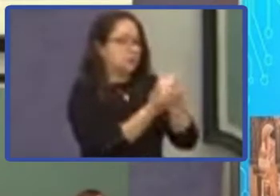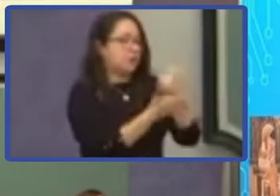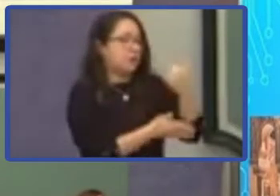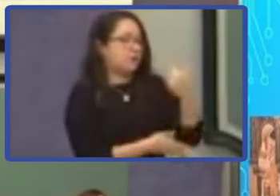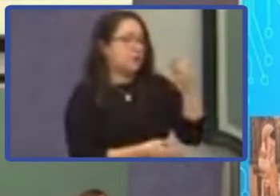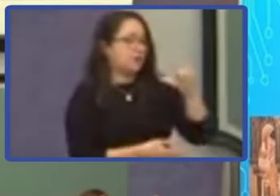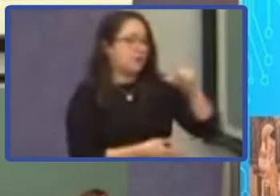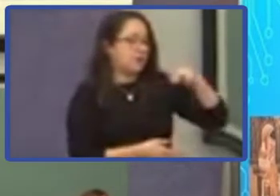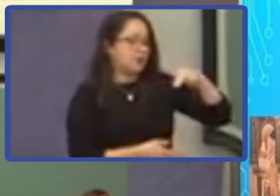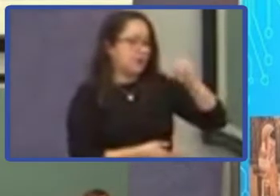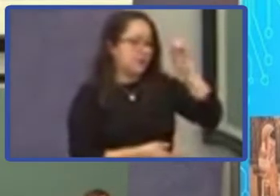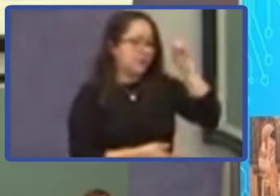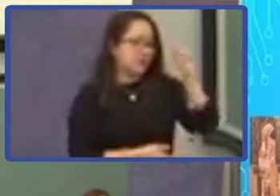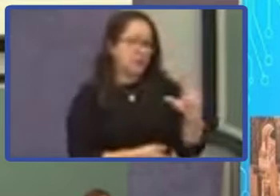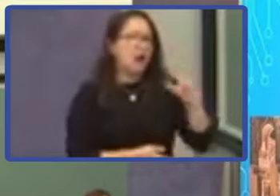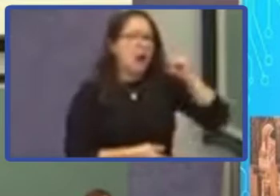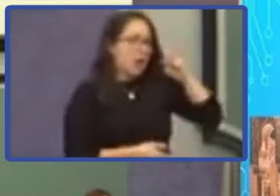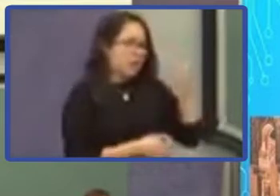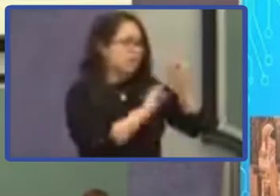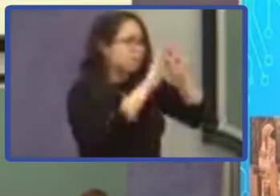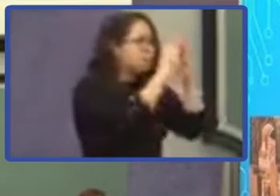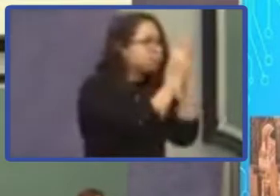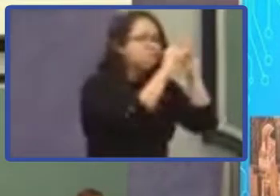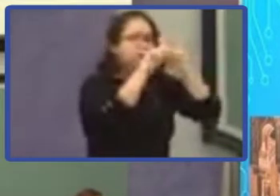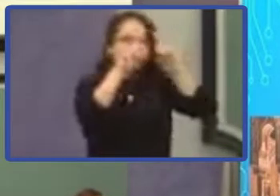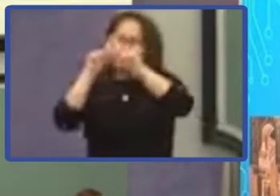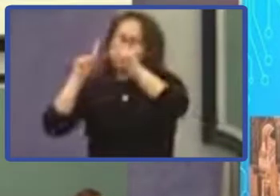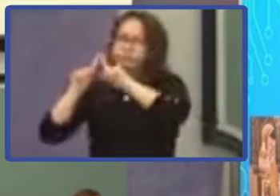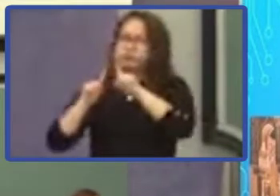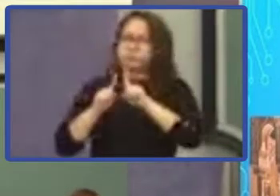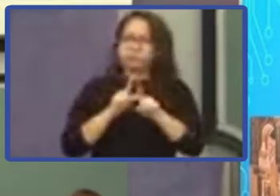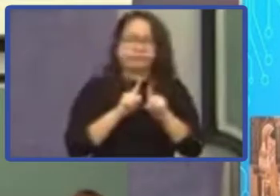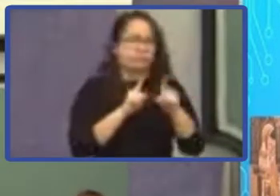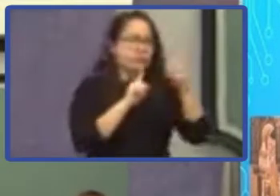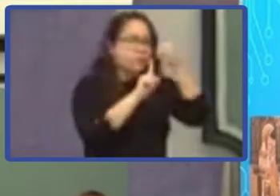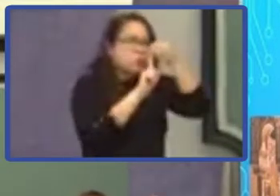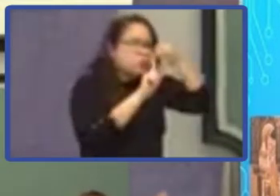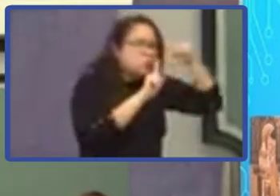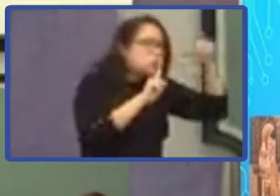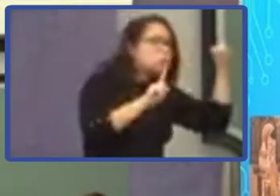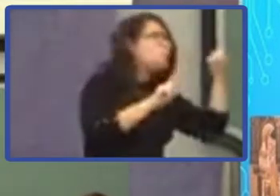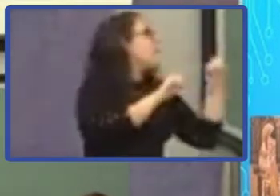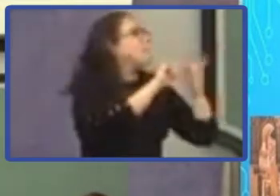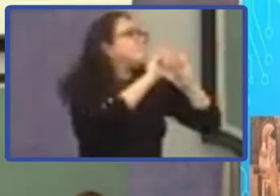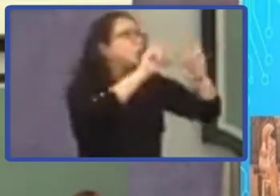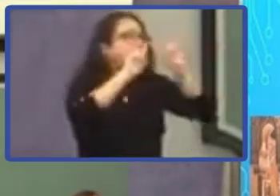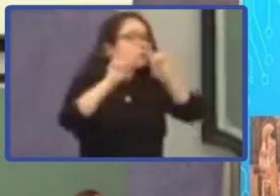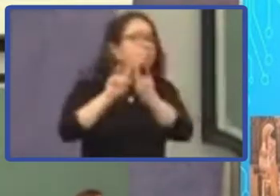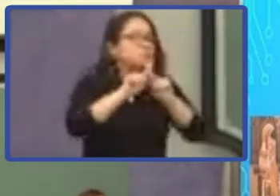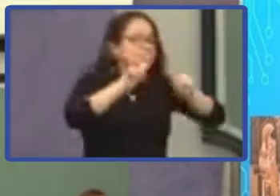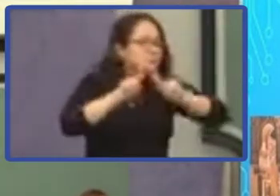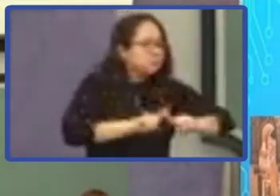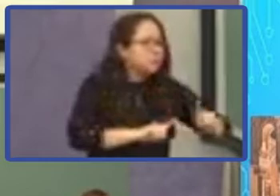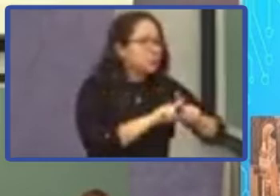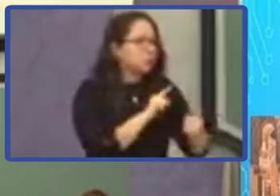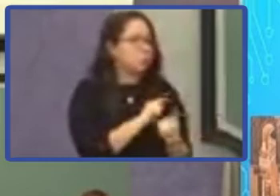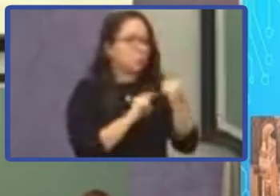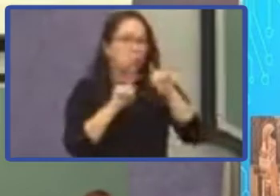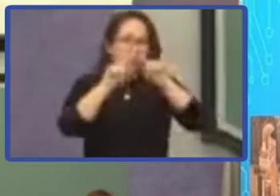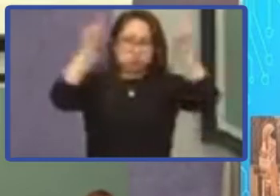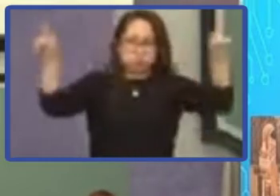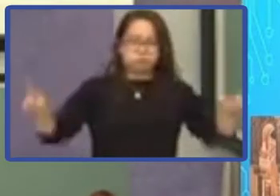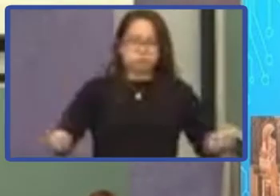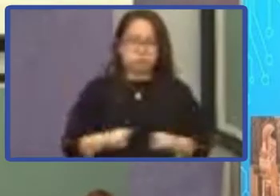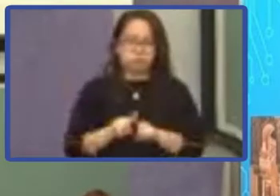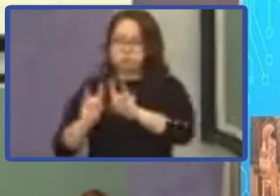de teselar un plano de llenar con mosaicos de diferentes tipos un plano que tienen diferentes